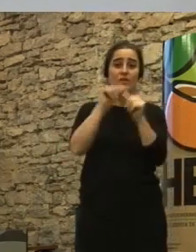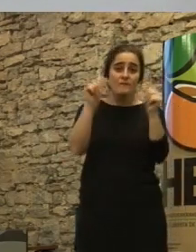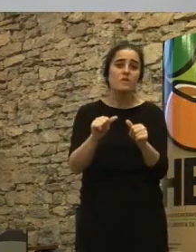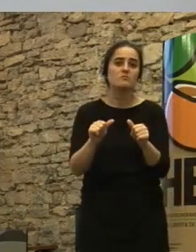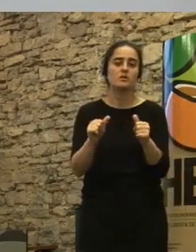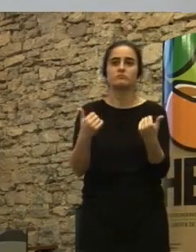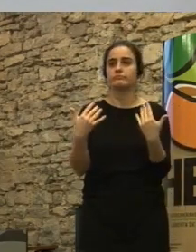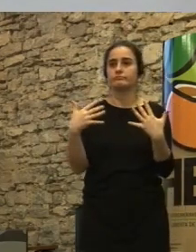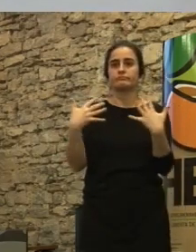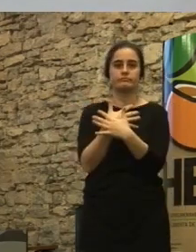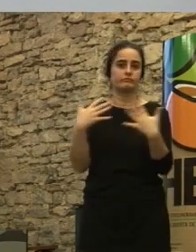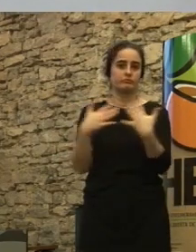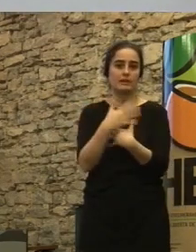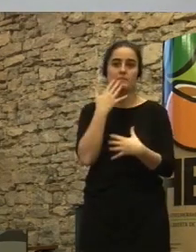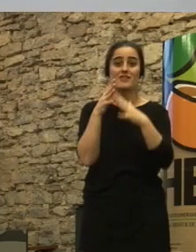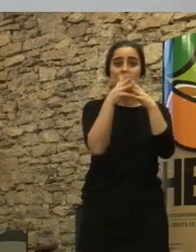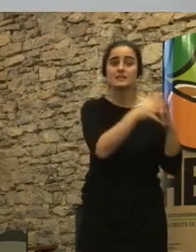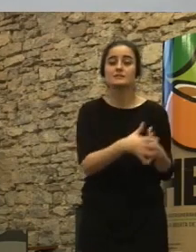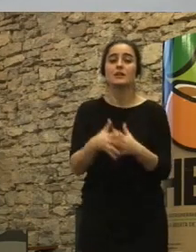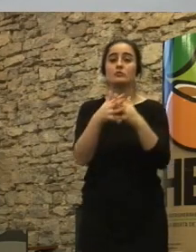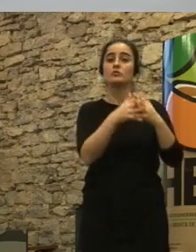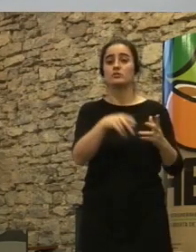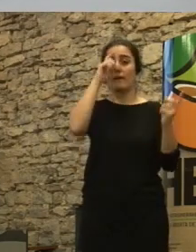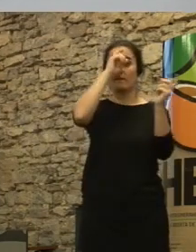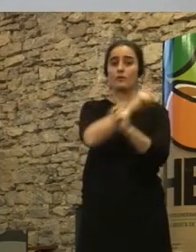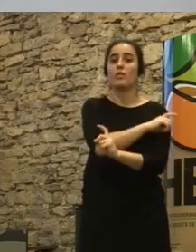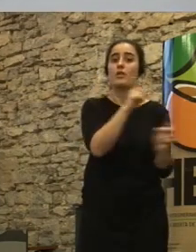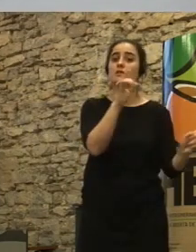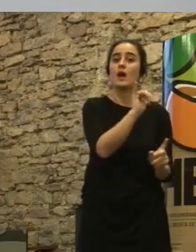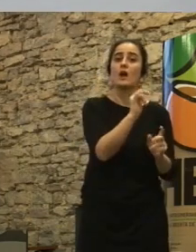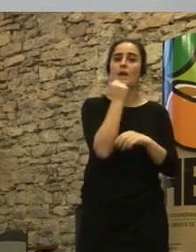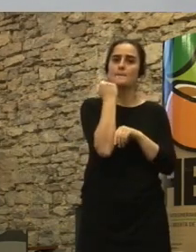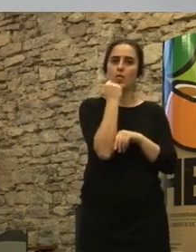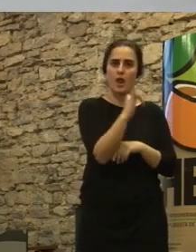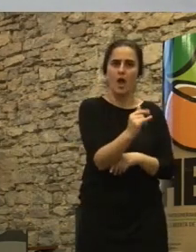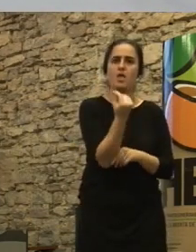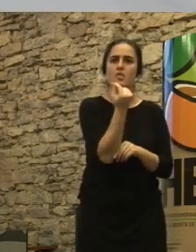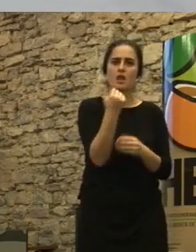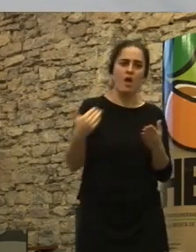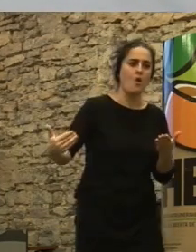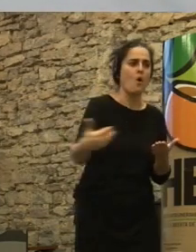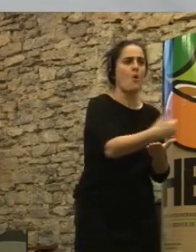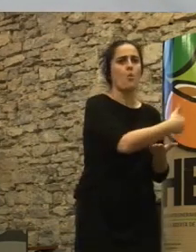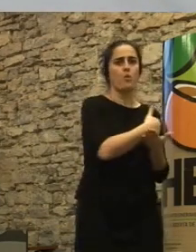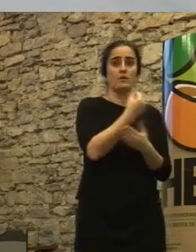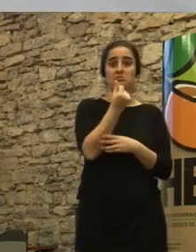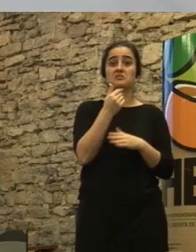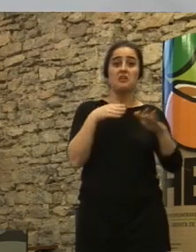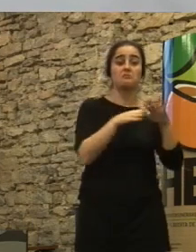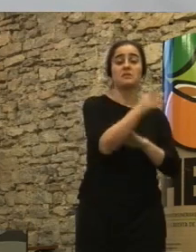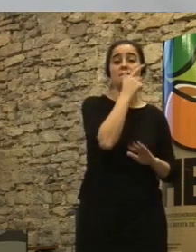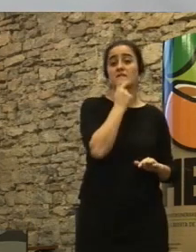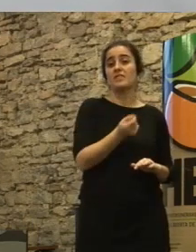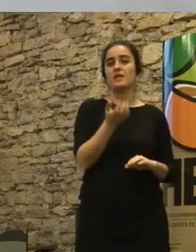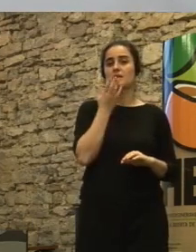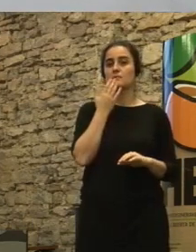En Estados Unidos, donde las fundaciones existen, son muy poderosas y tienen mucho dinero, y es un dinero al que es fácil acceder, cosas